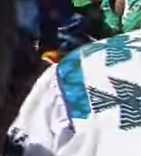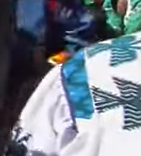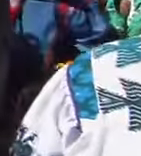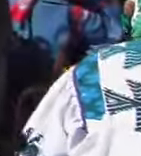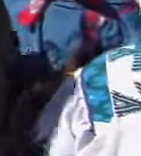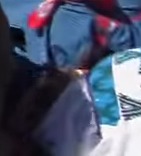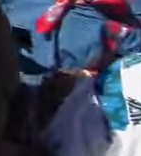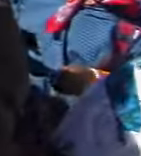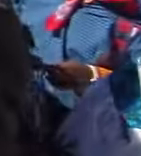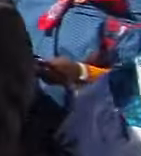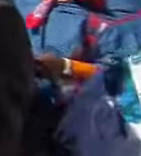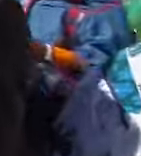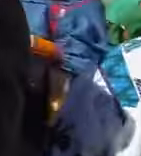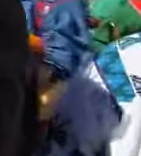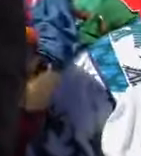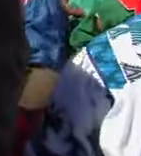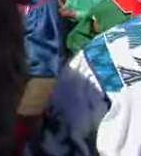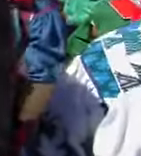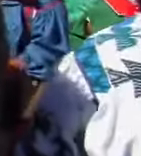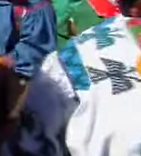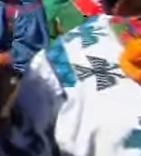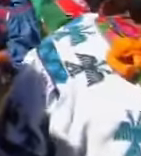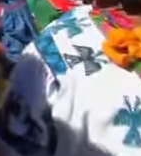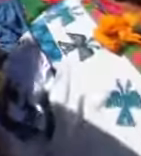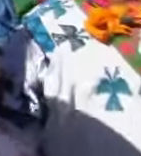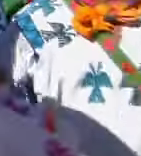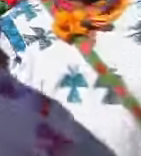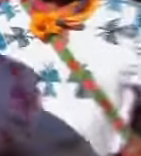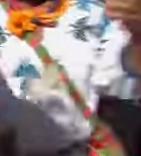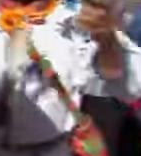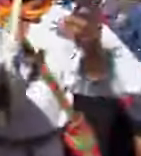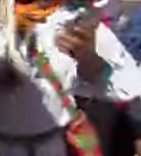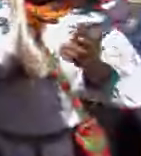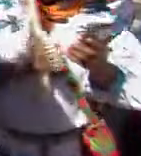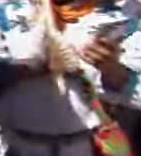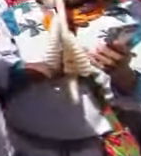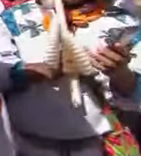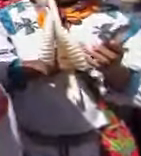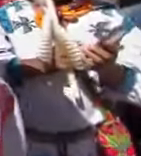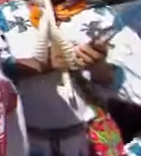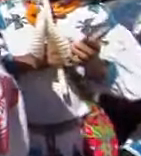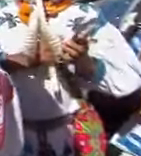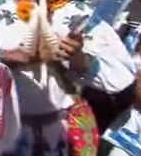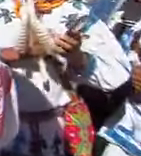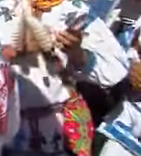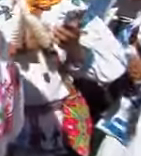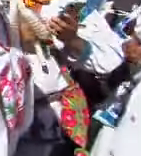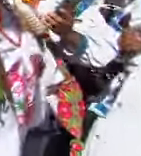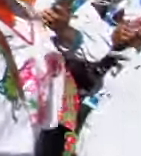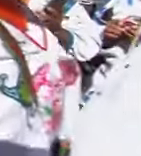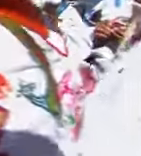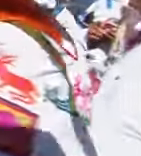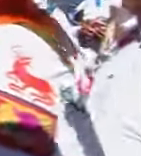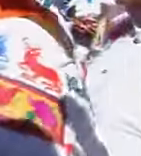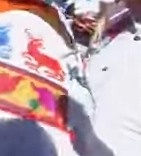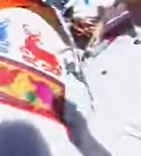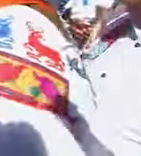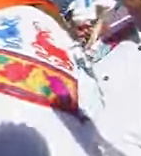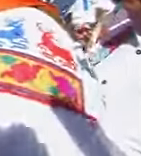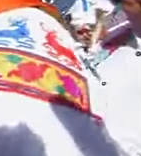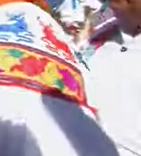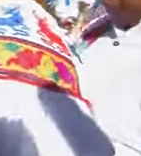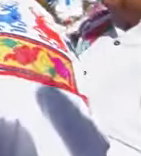Gracias. Andrés, te había dicho. Ya quedamos de que le voy a ir a ver. Nada más, gracias, presidente. Te pónganse de acuerdo, hagan el programa y vamos presidente,